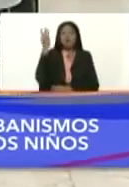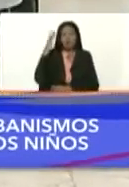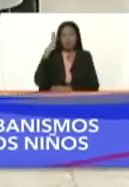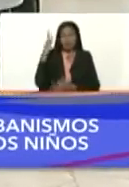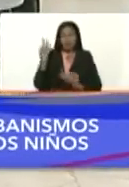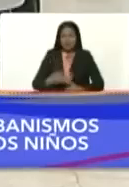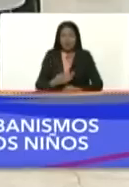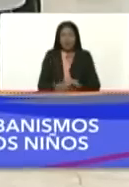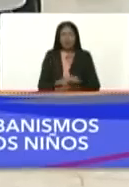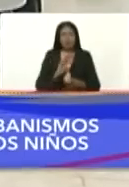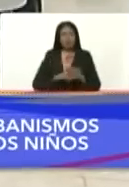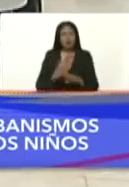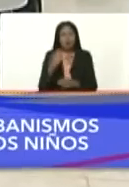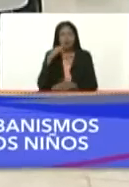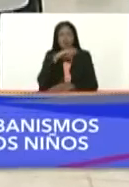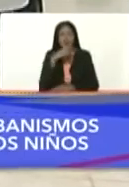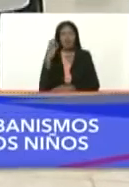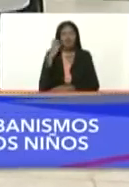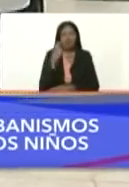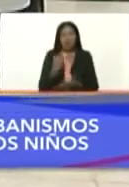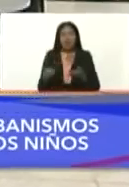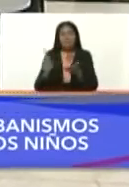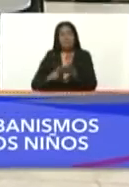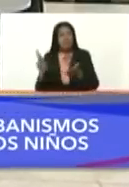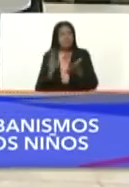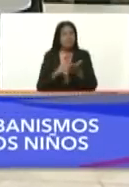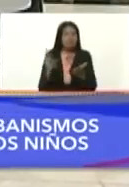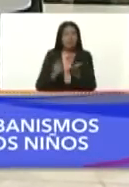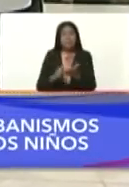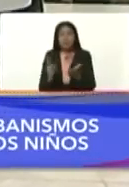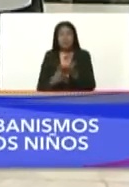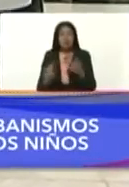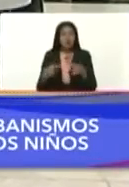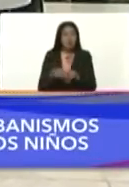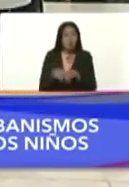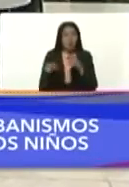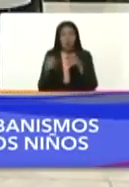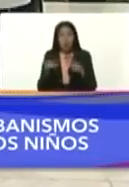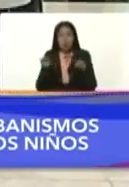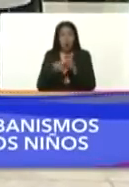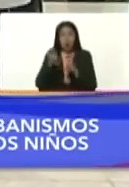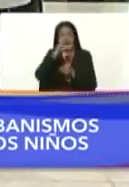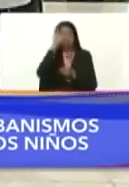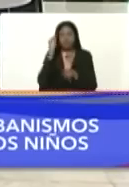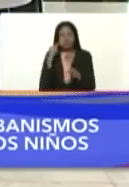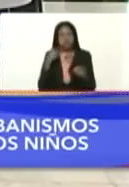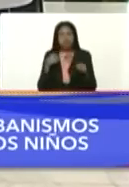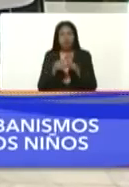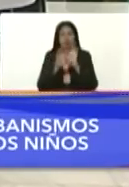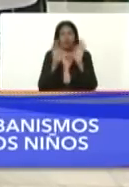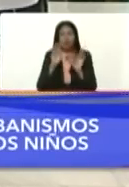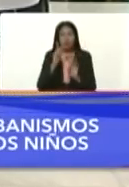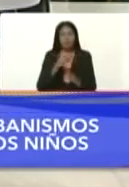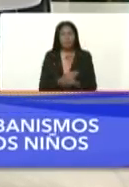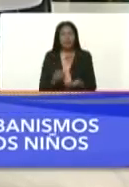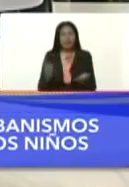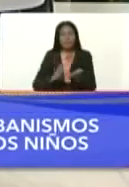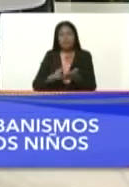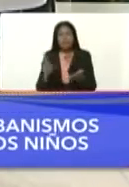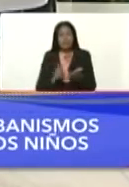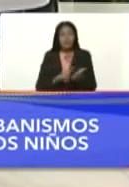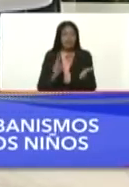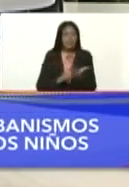porque bando que se la pasa repitiendo como perros falderos de donald trump que es se la pasa repitiendo